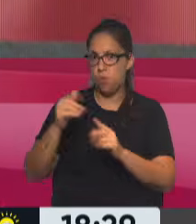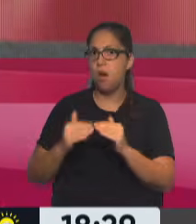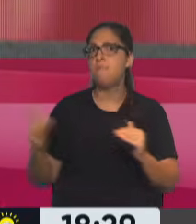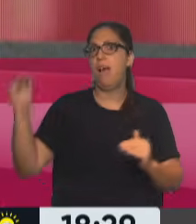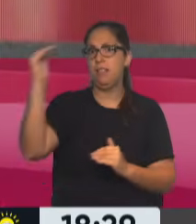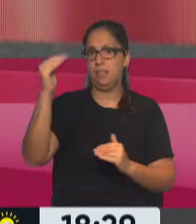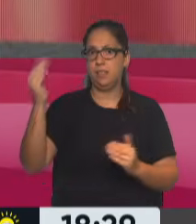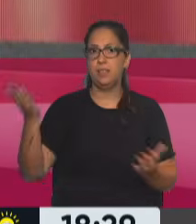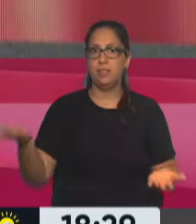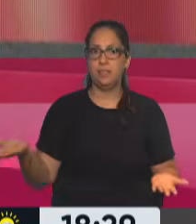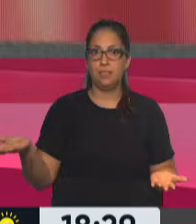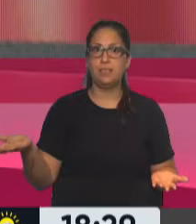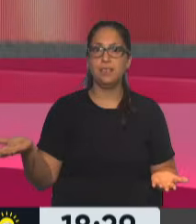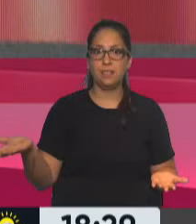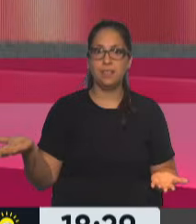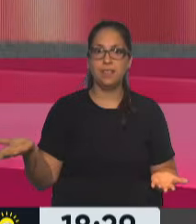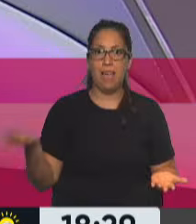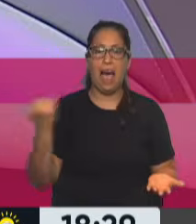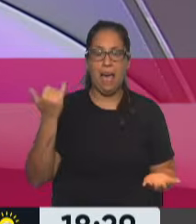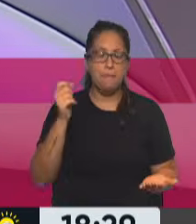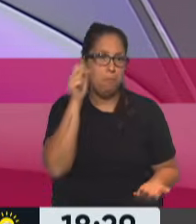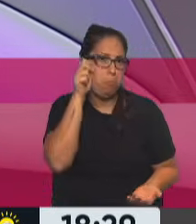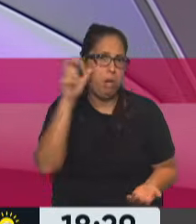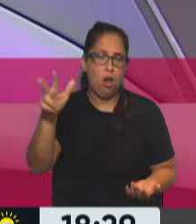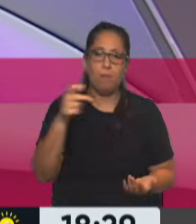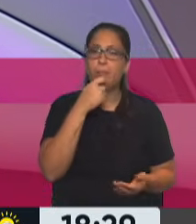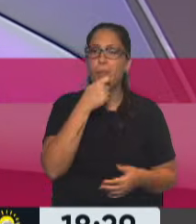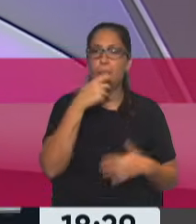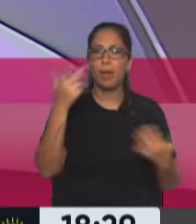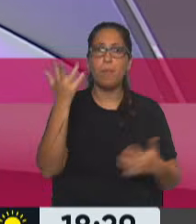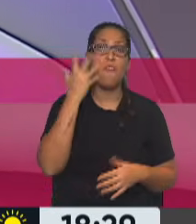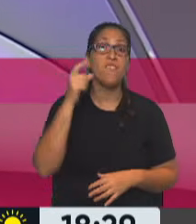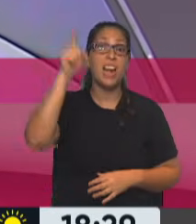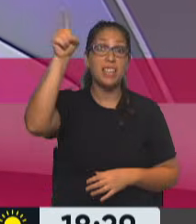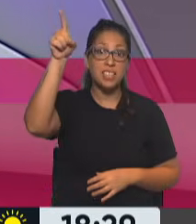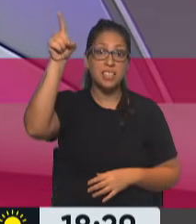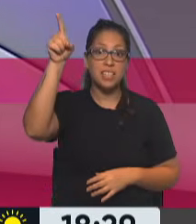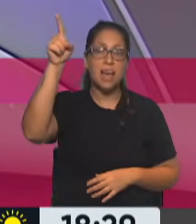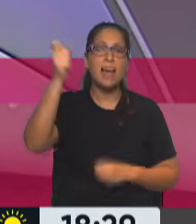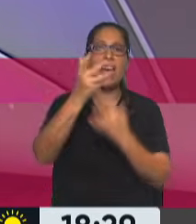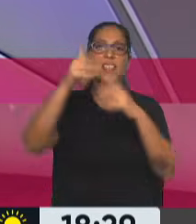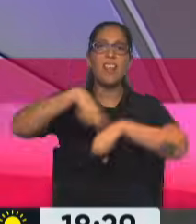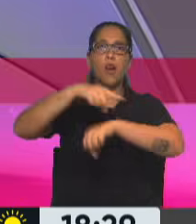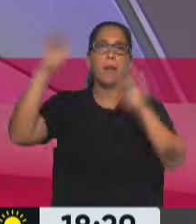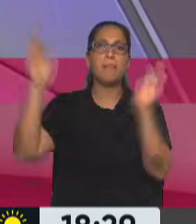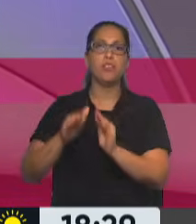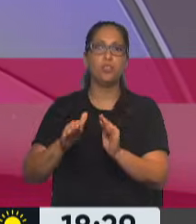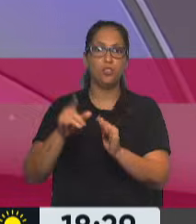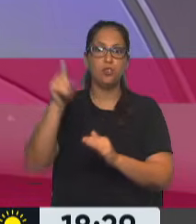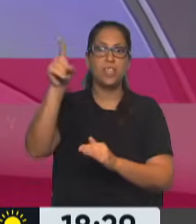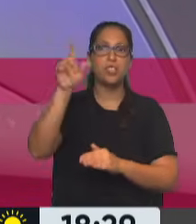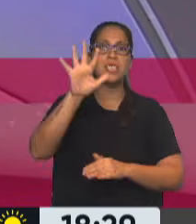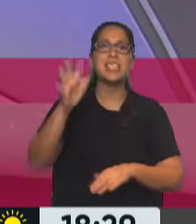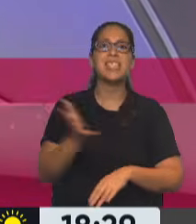hay gente que... Claramente, tenés situaciones más extremas. Entonces vos me decís, el caso de Francia, vos fíjate que es menor. El caso de Francia es menor. Francia está en